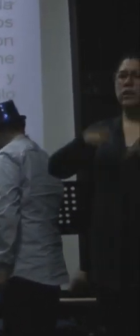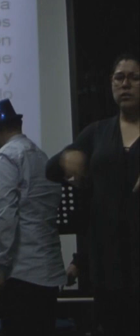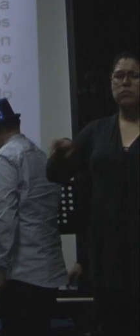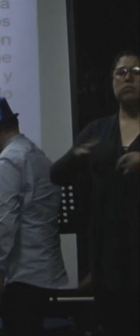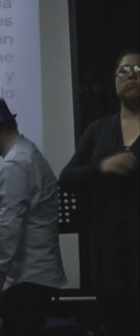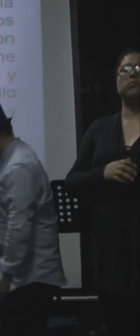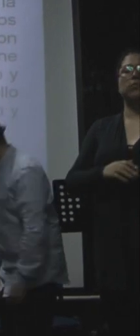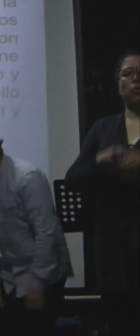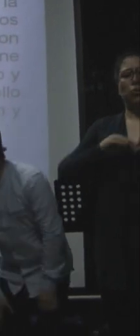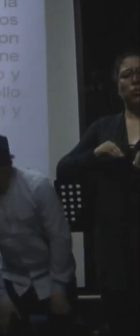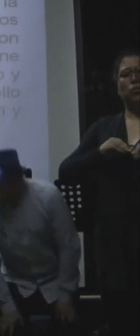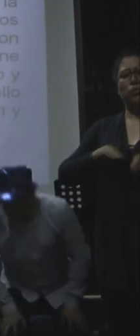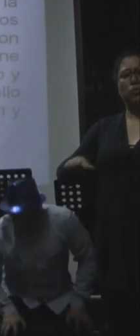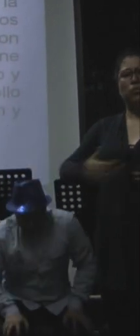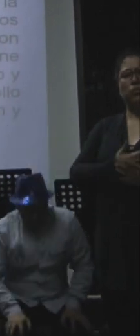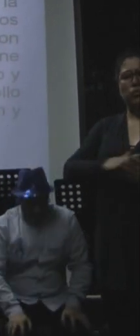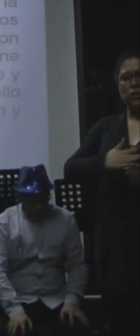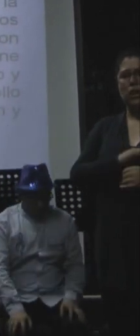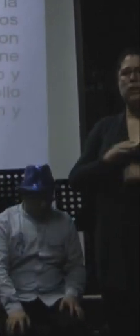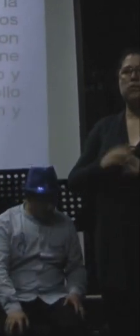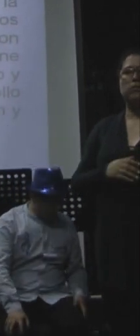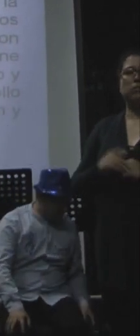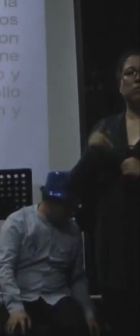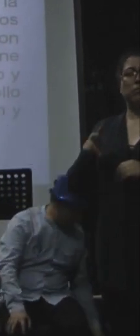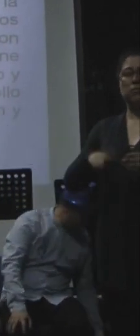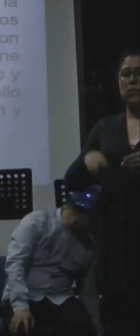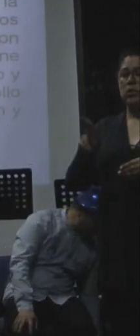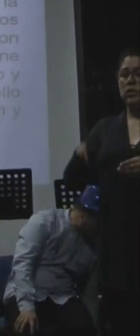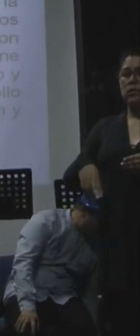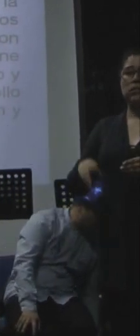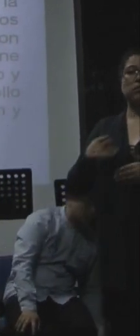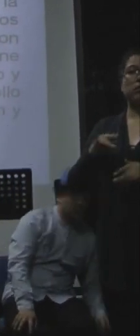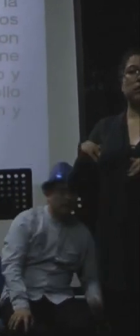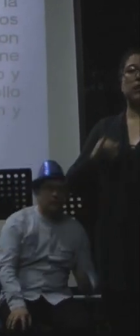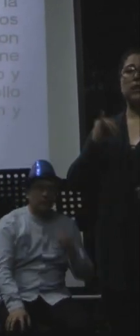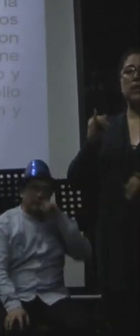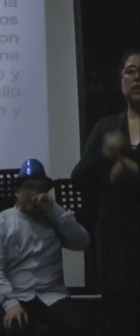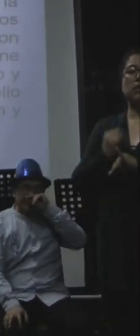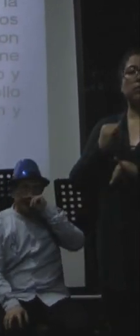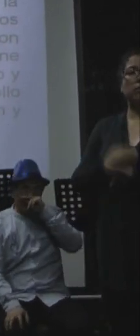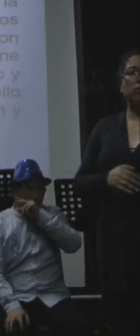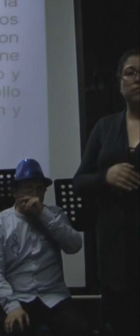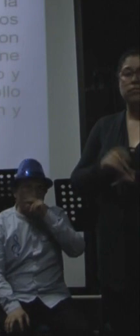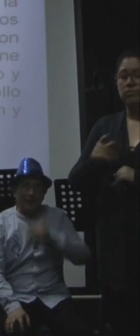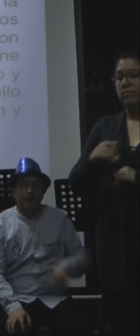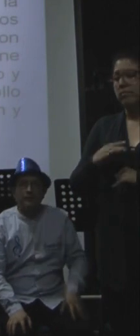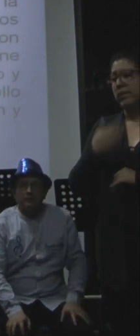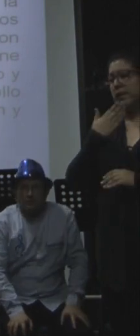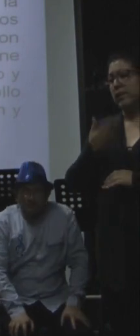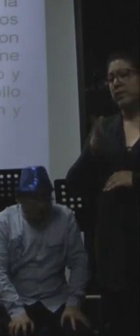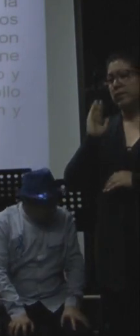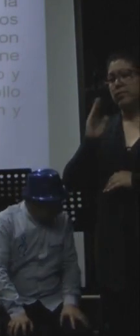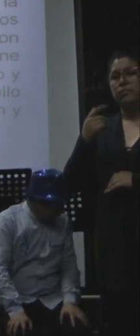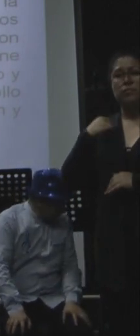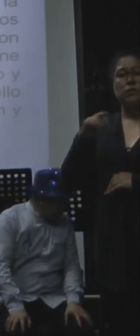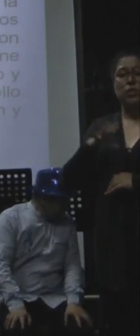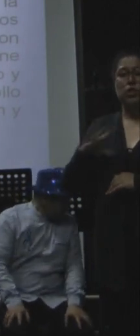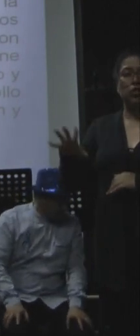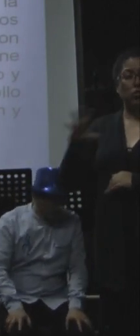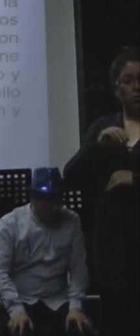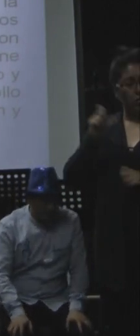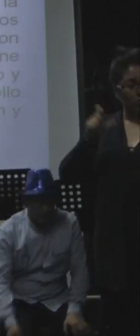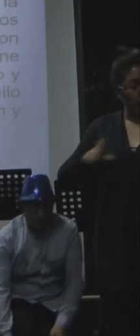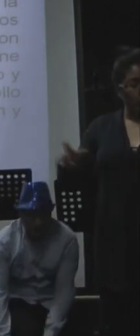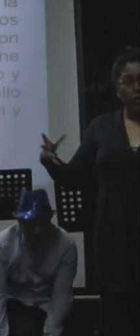la formación musical. Eso es una convención internacional y pues por fortuna pues todo esto contribuye a que toda esta